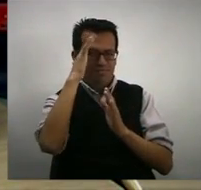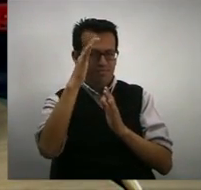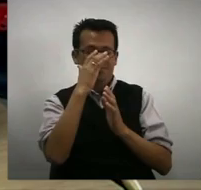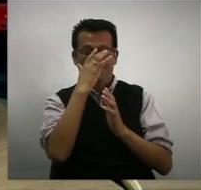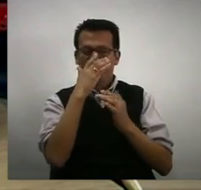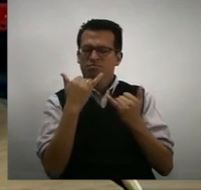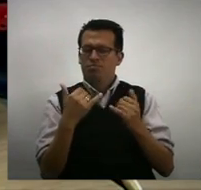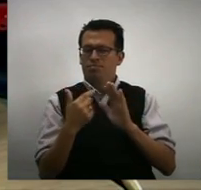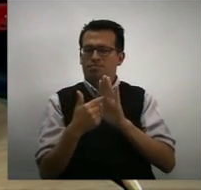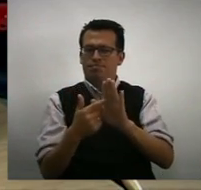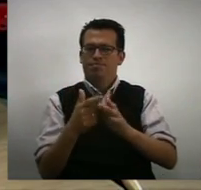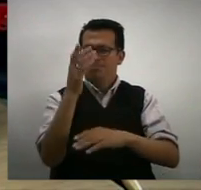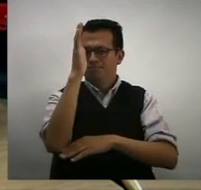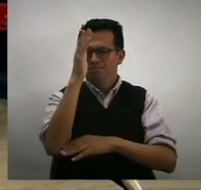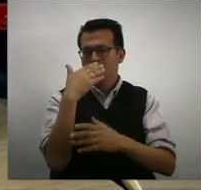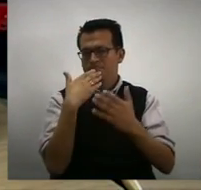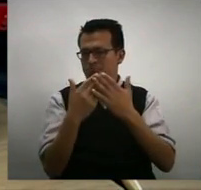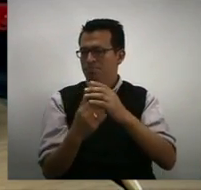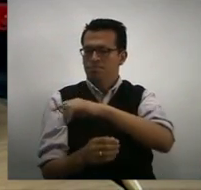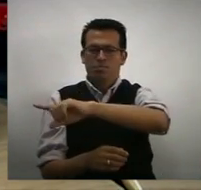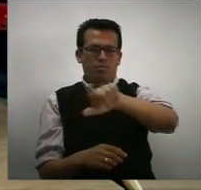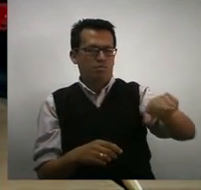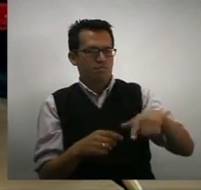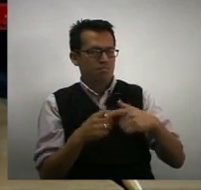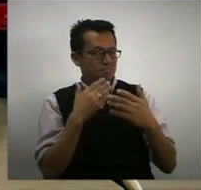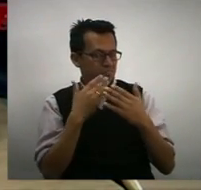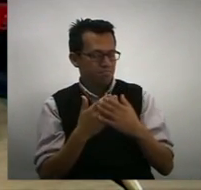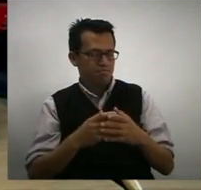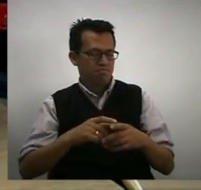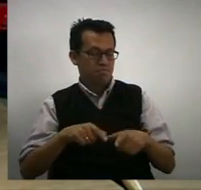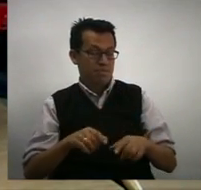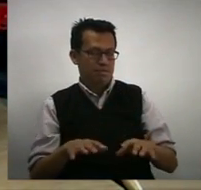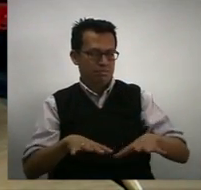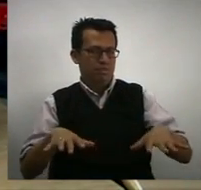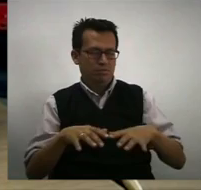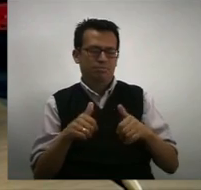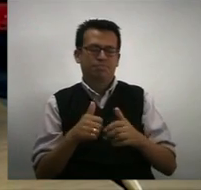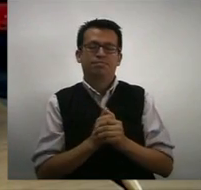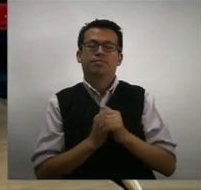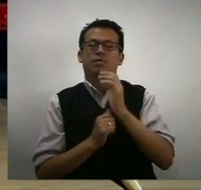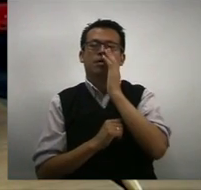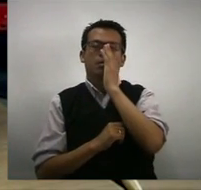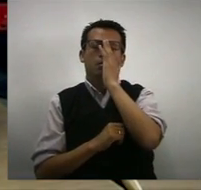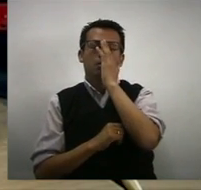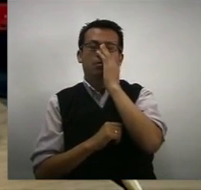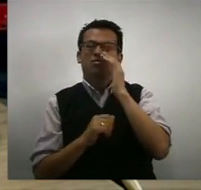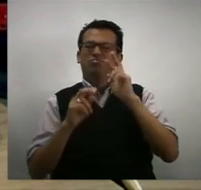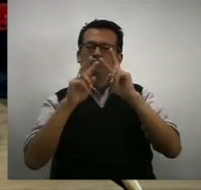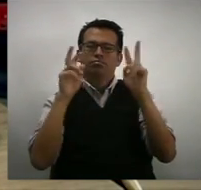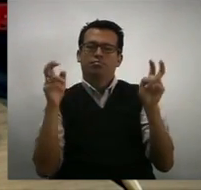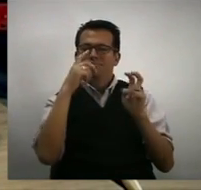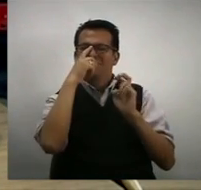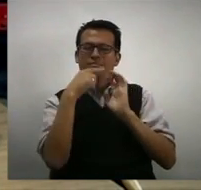este momento una ponencia. Ante todo, quiero agradecer a todos y a todas por acompañarme a este espacio tan importante. Bueno, esta